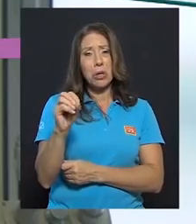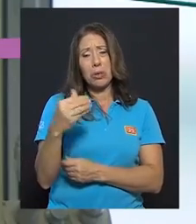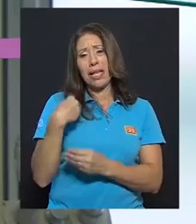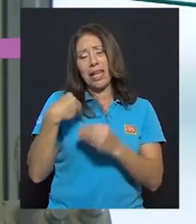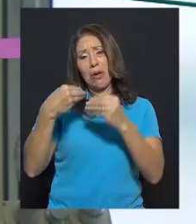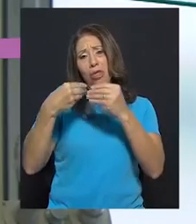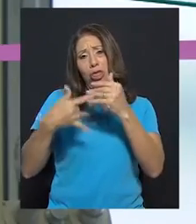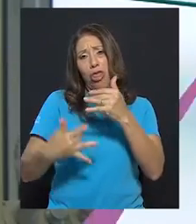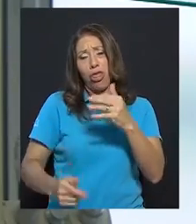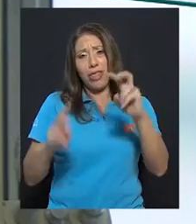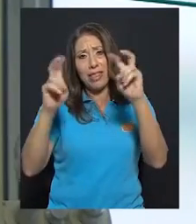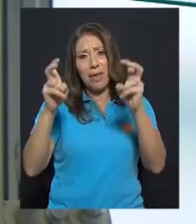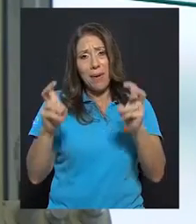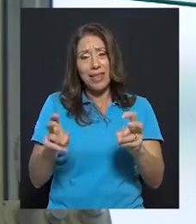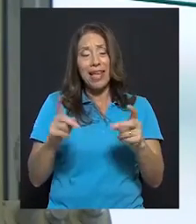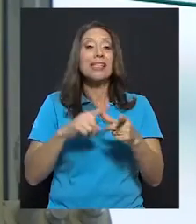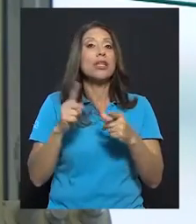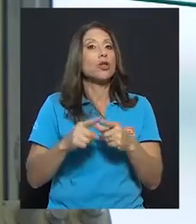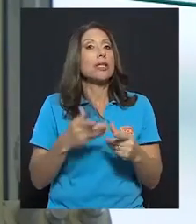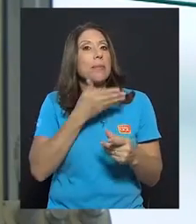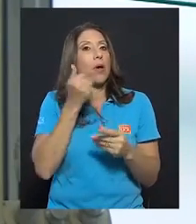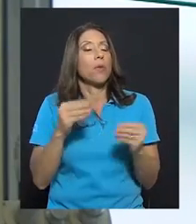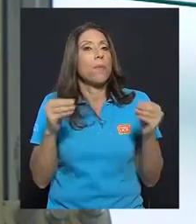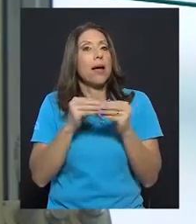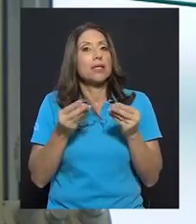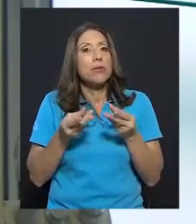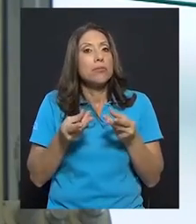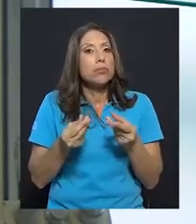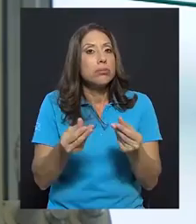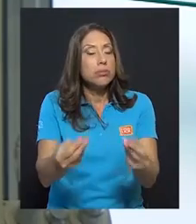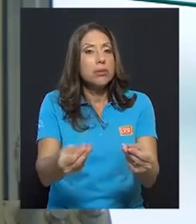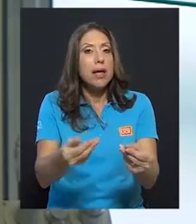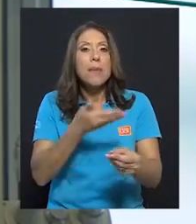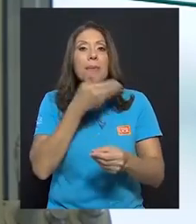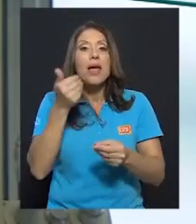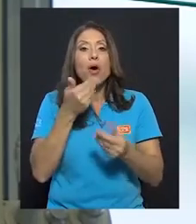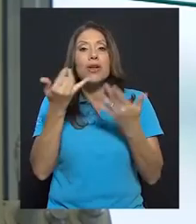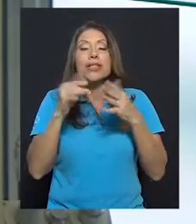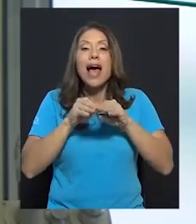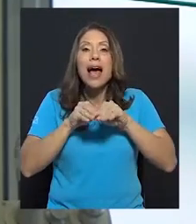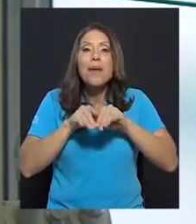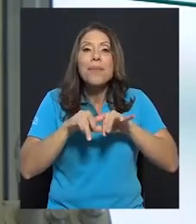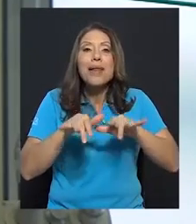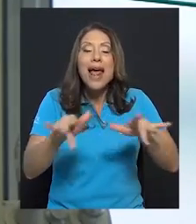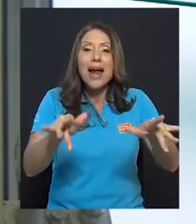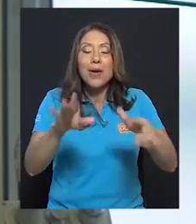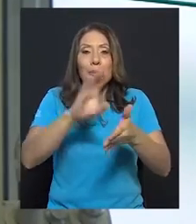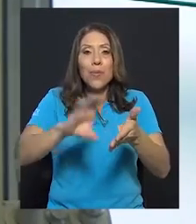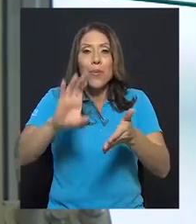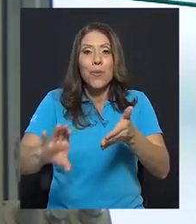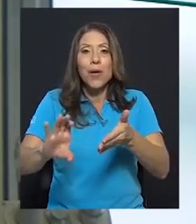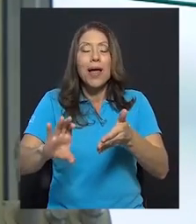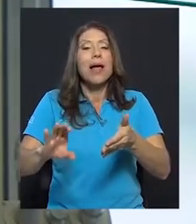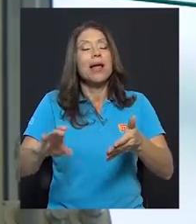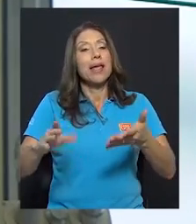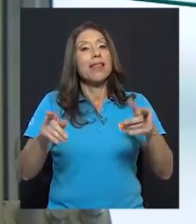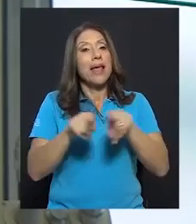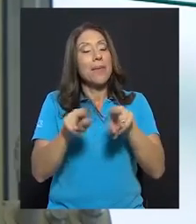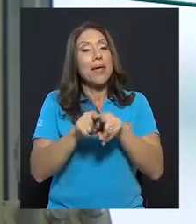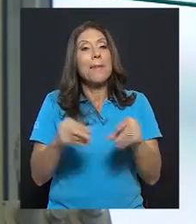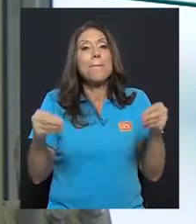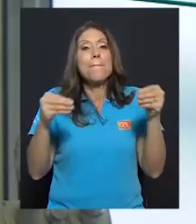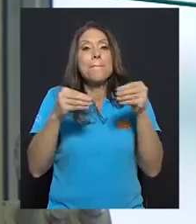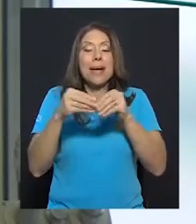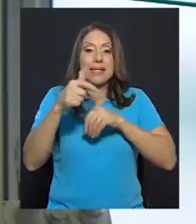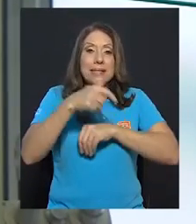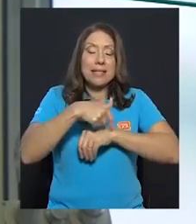en temáticas, y la idea de ampliarlo a diversificada es descongestionar un poco y que haya mayor espacio para que los